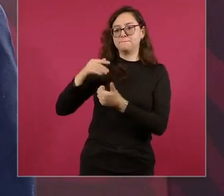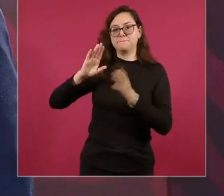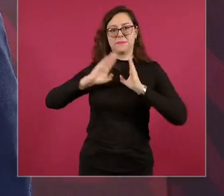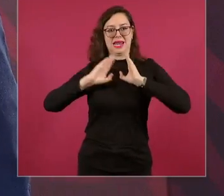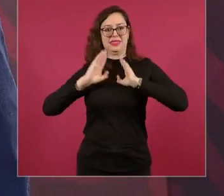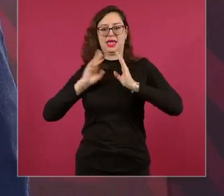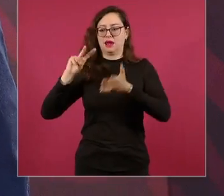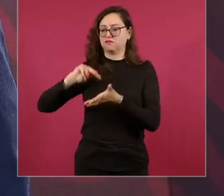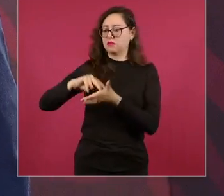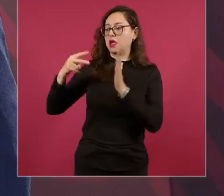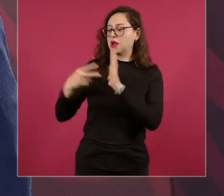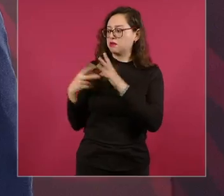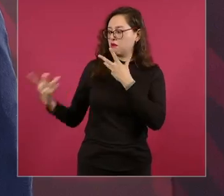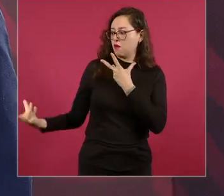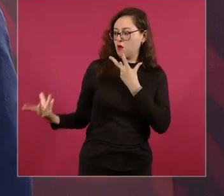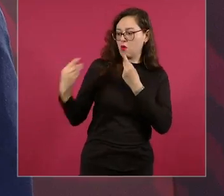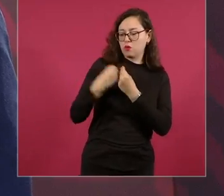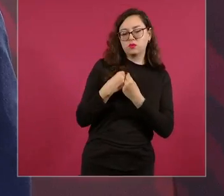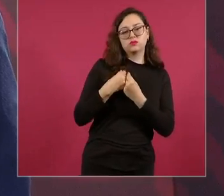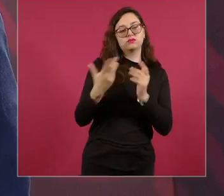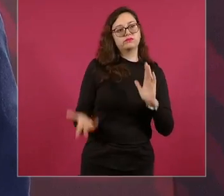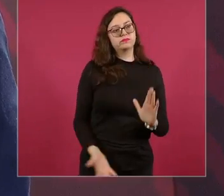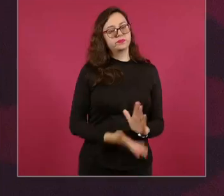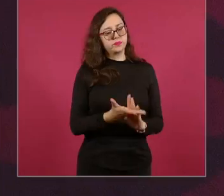que